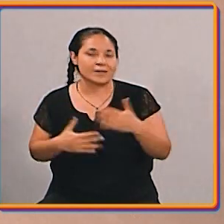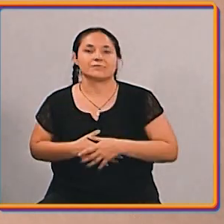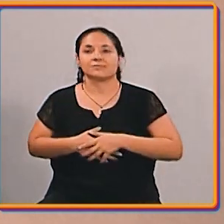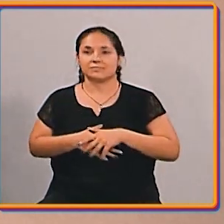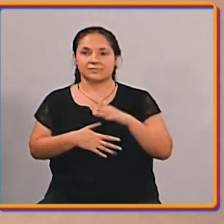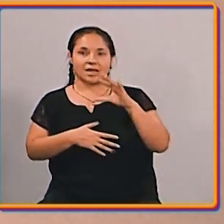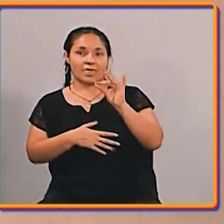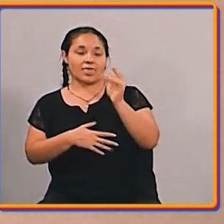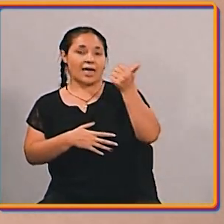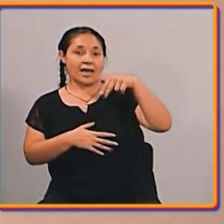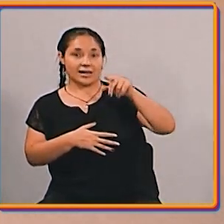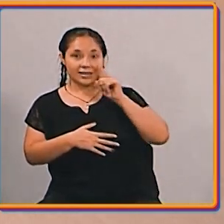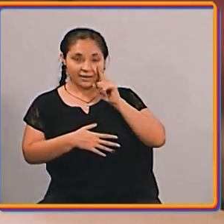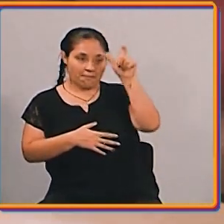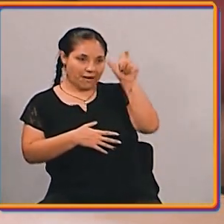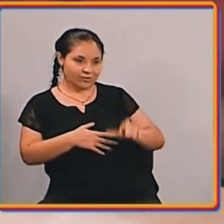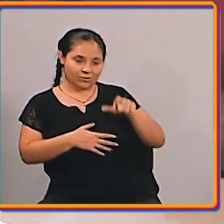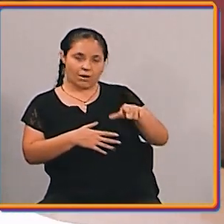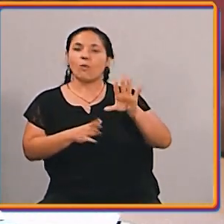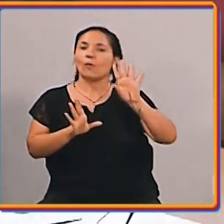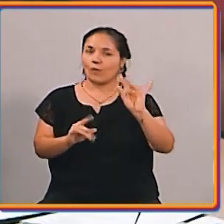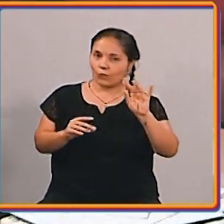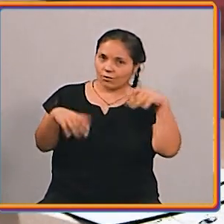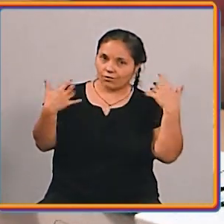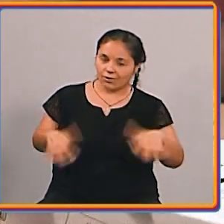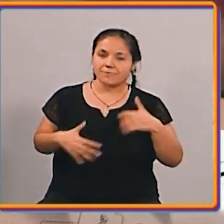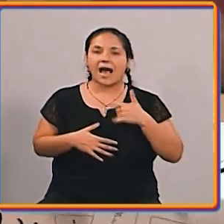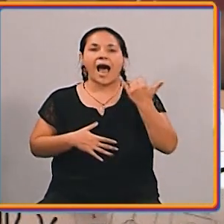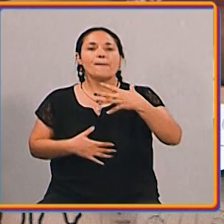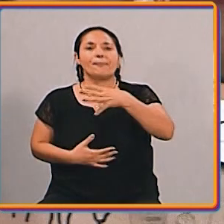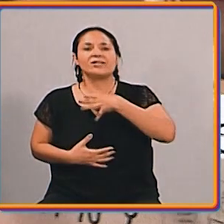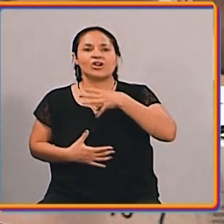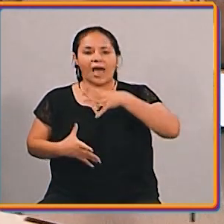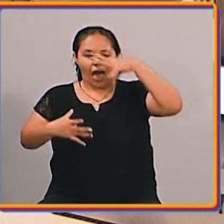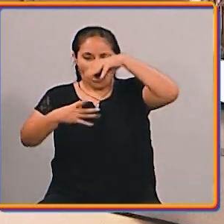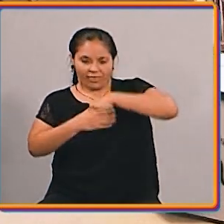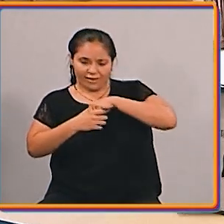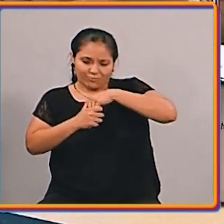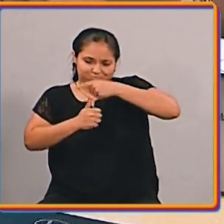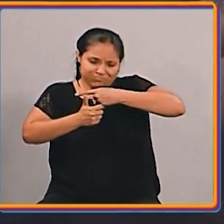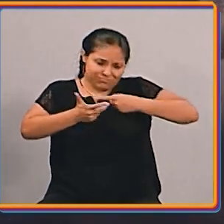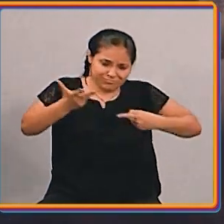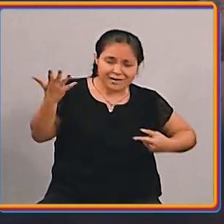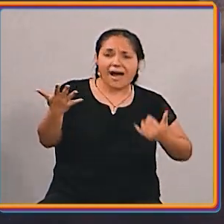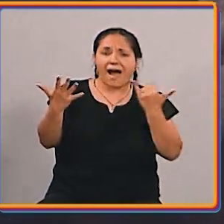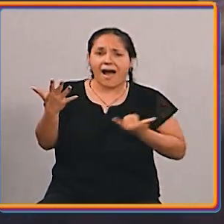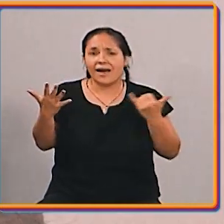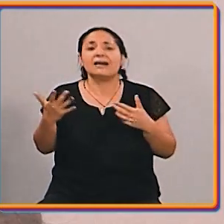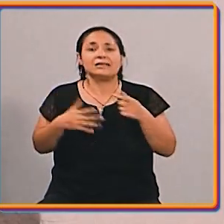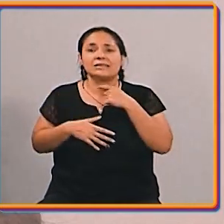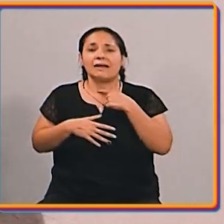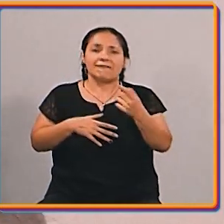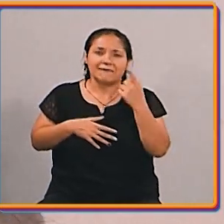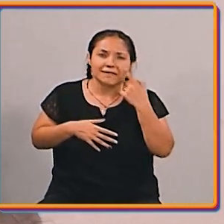Dani es una persona complicada. Convive con sus diferentes personalidades que intentan mantenerse vivas dentro de él, jugando con